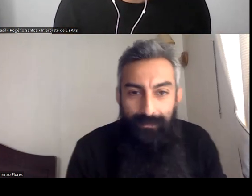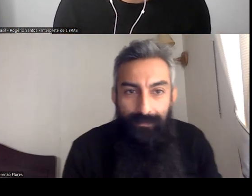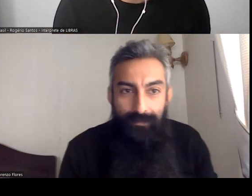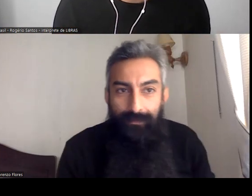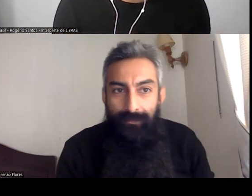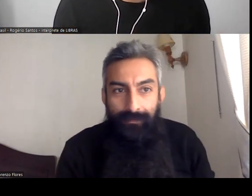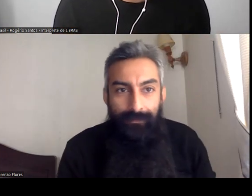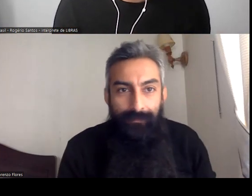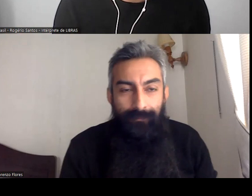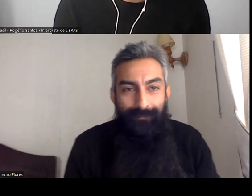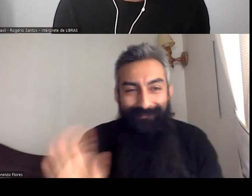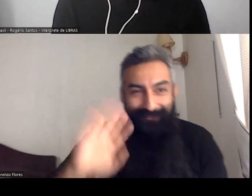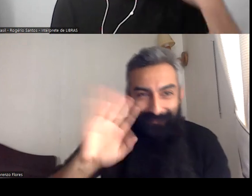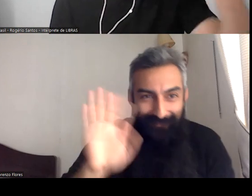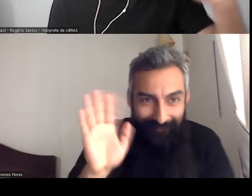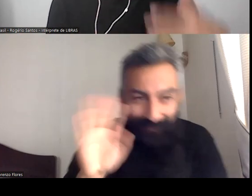Muchas gracias.